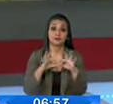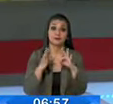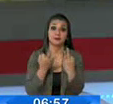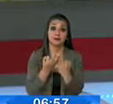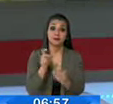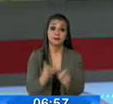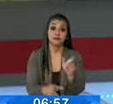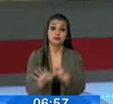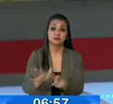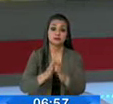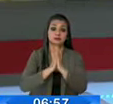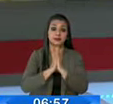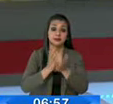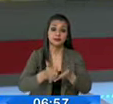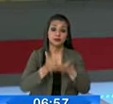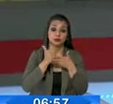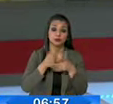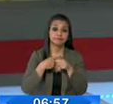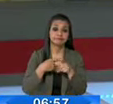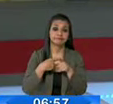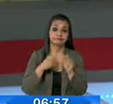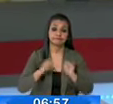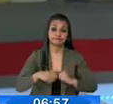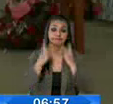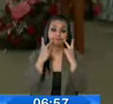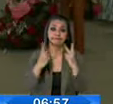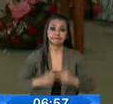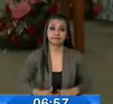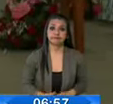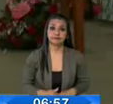víctimas solicitan ayuda urgente. Miremos.